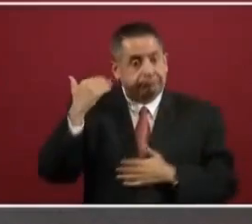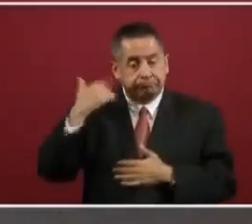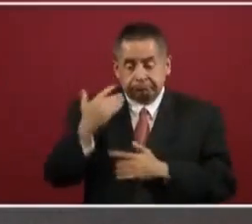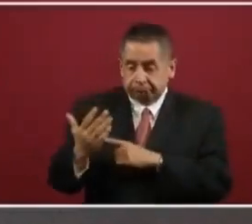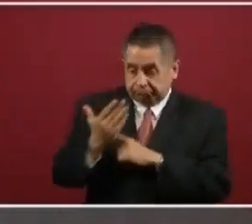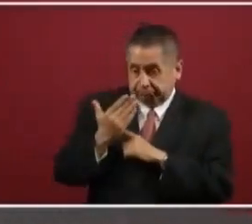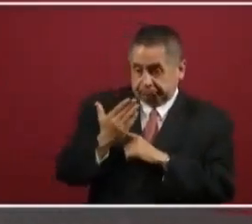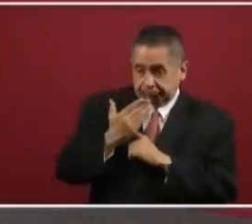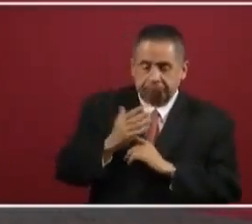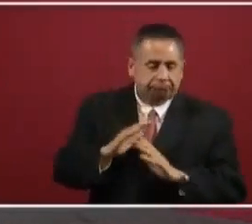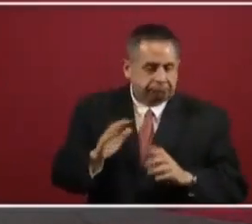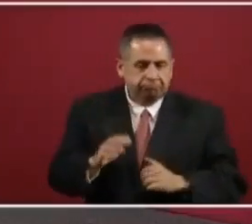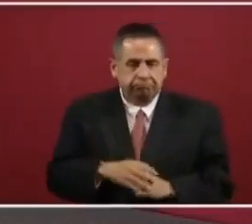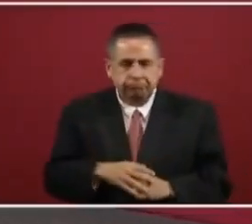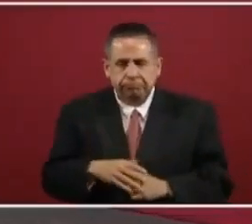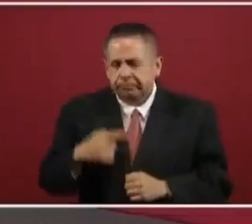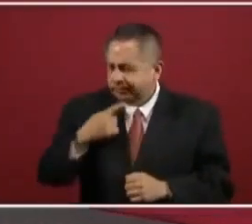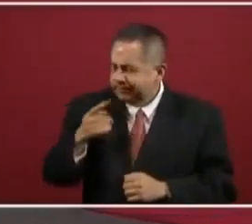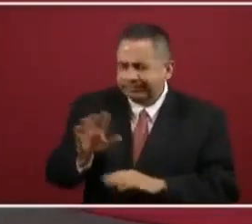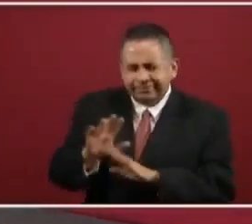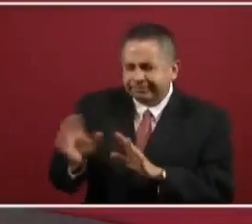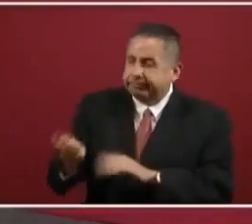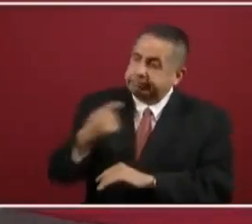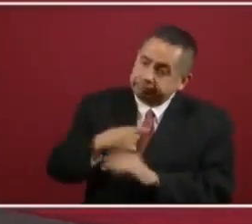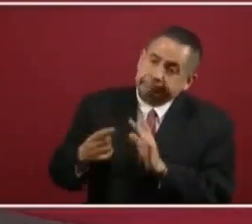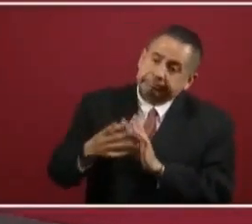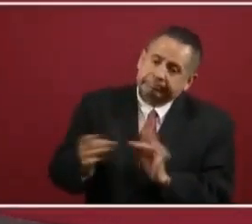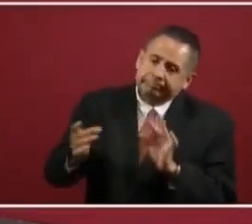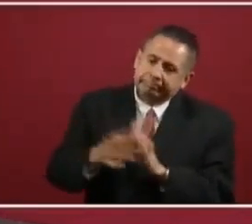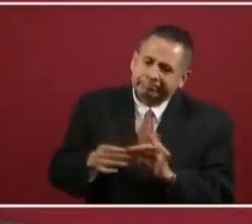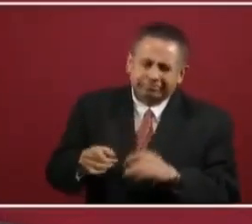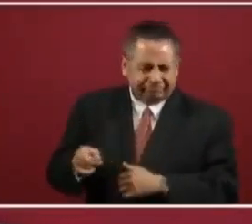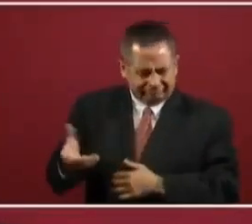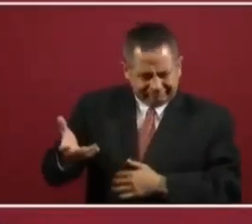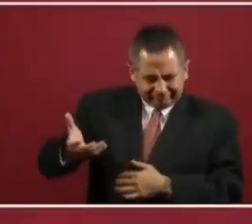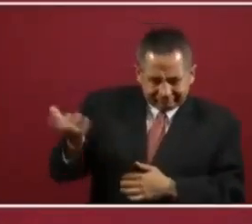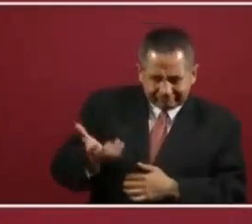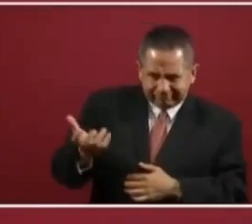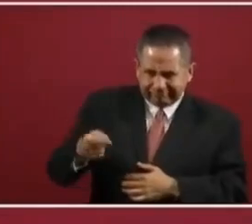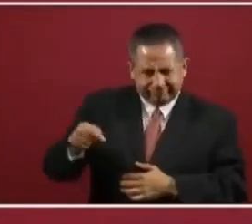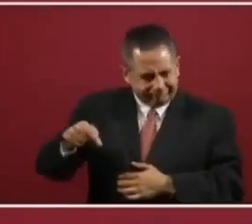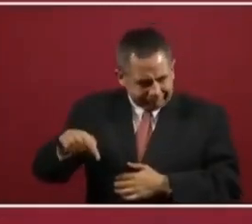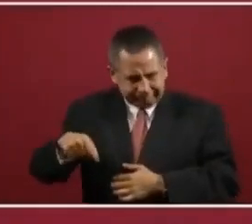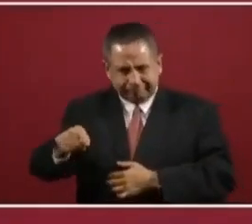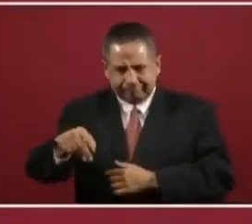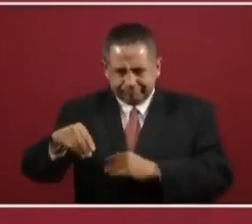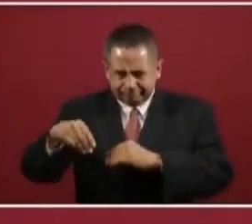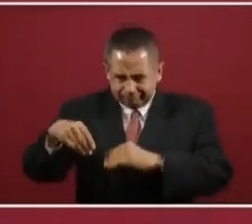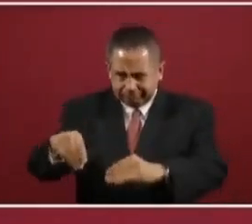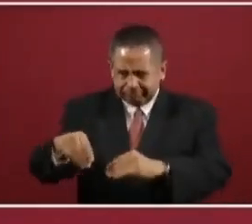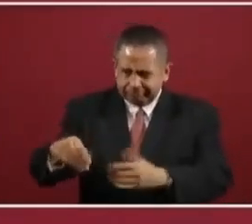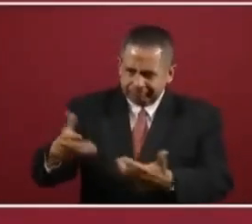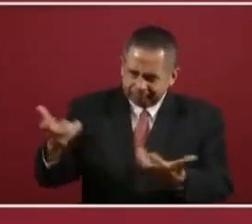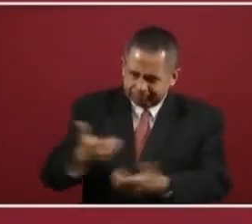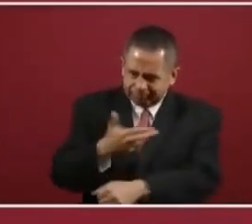delincuencia hasta que le dije ya no me estés empapelando